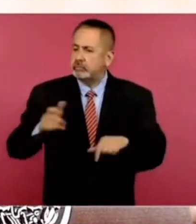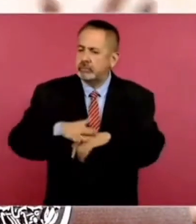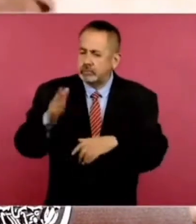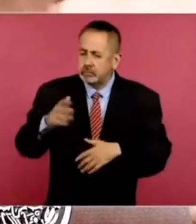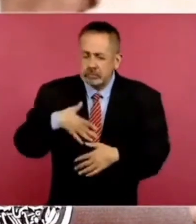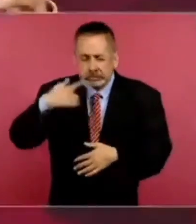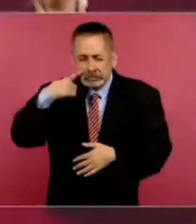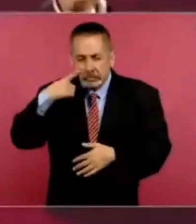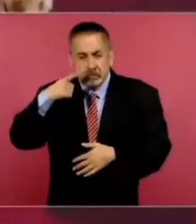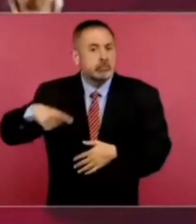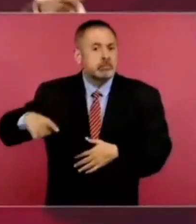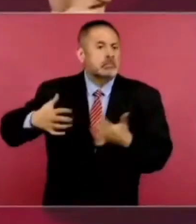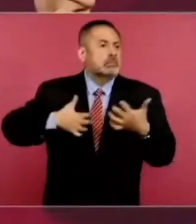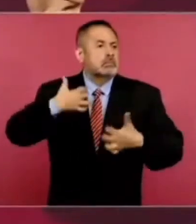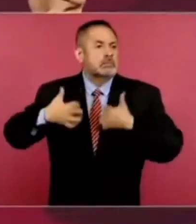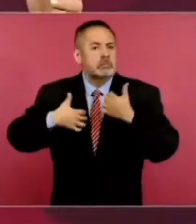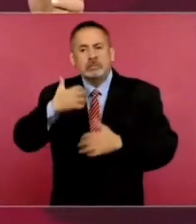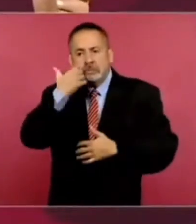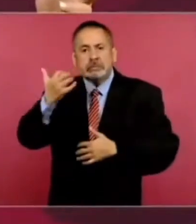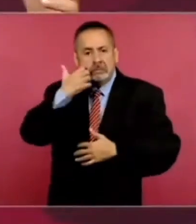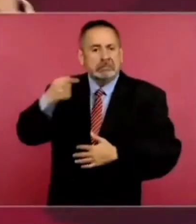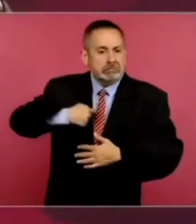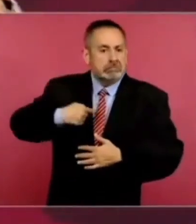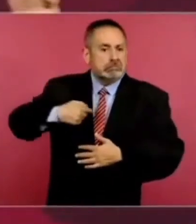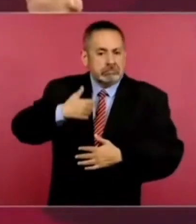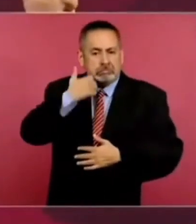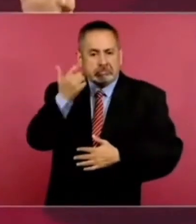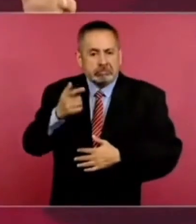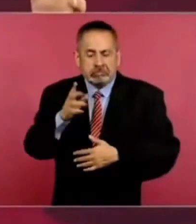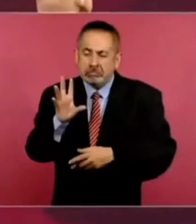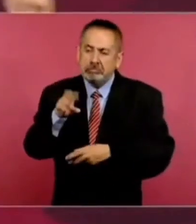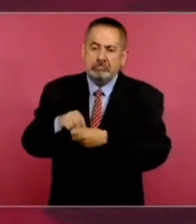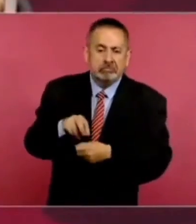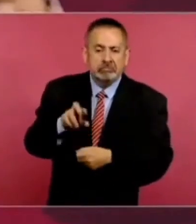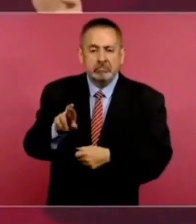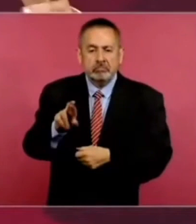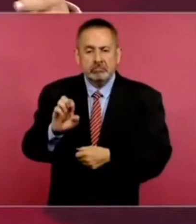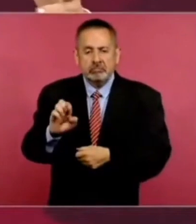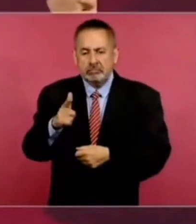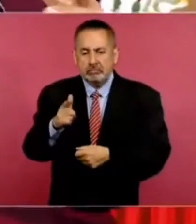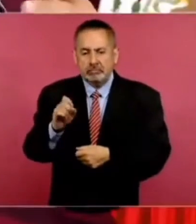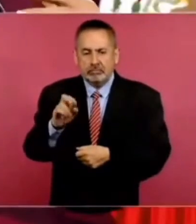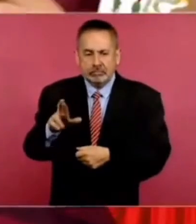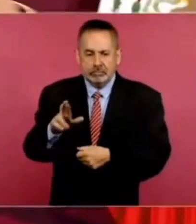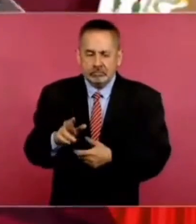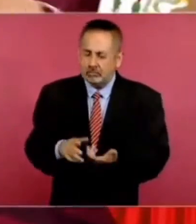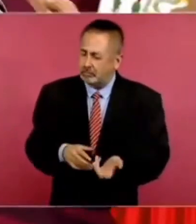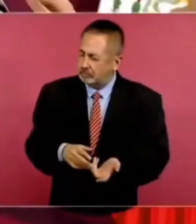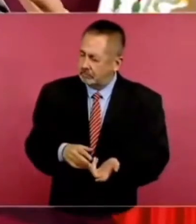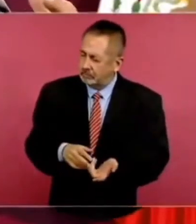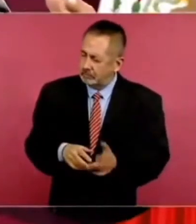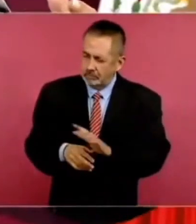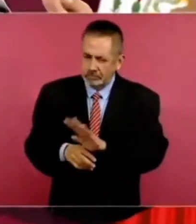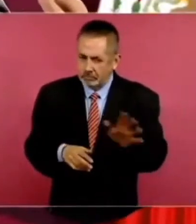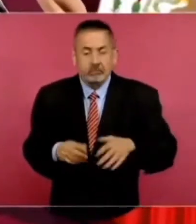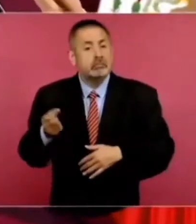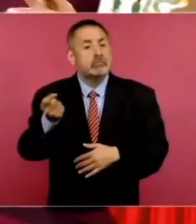Entonces se peleaban por los cargos. Pero estamos hablando de que hay